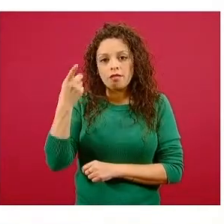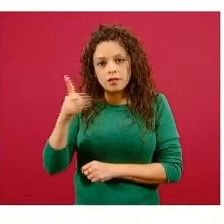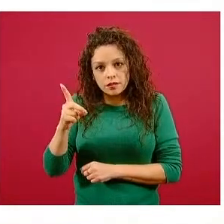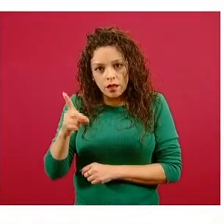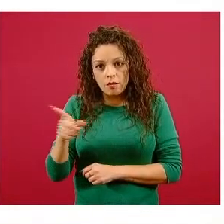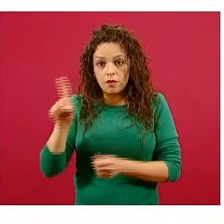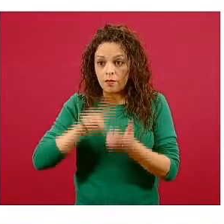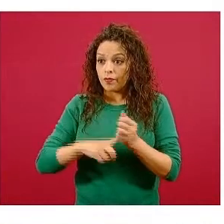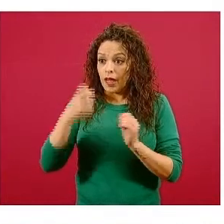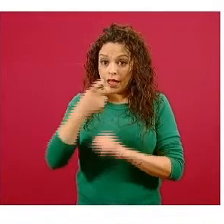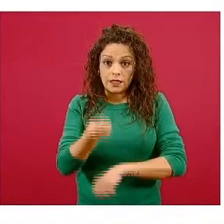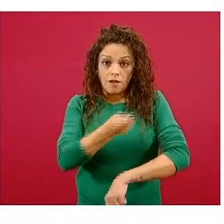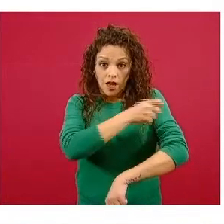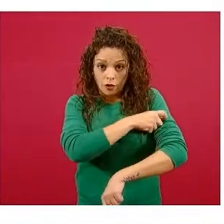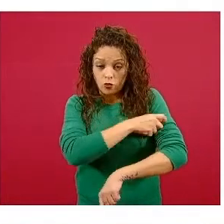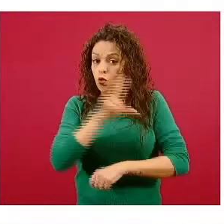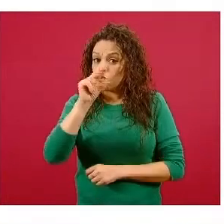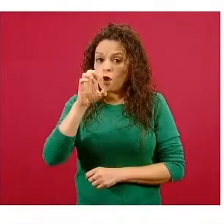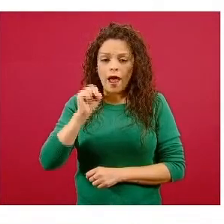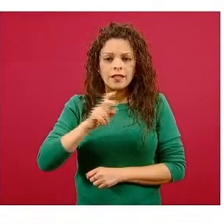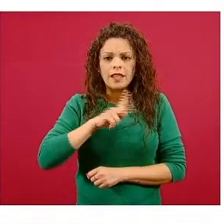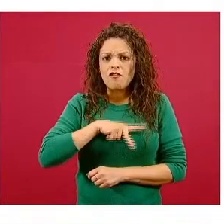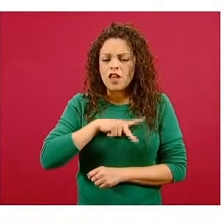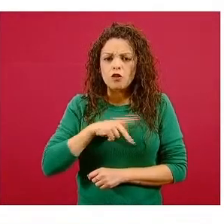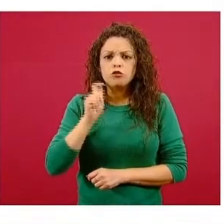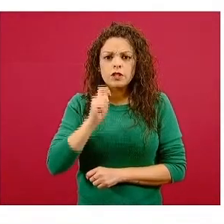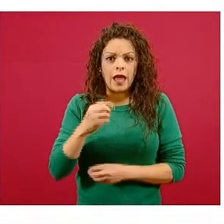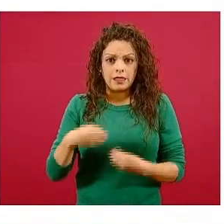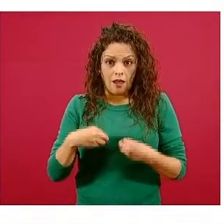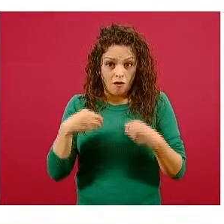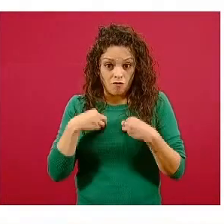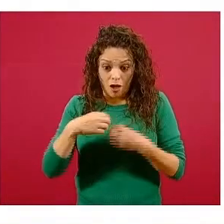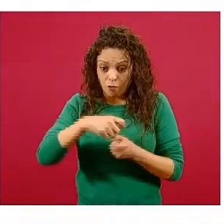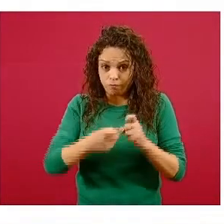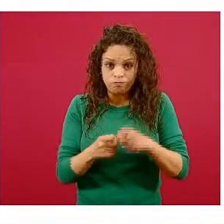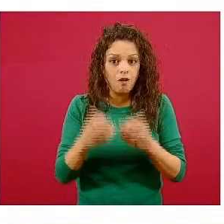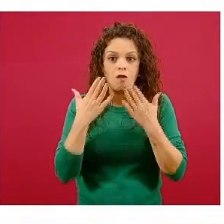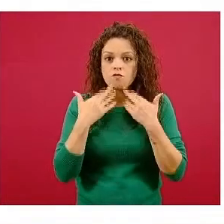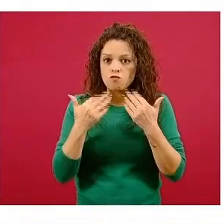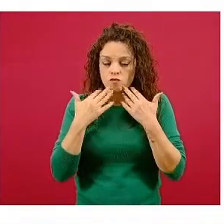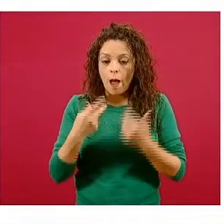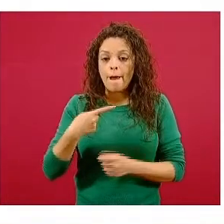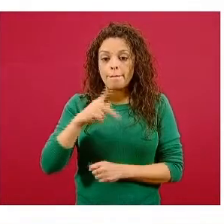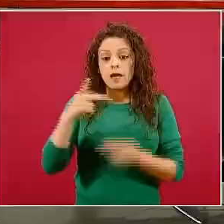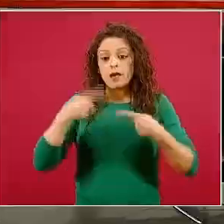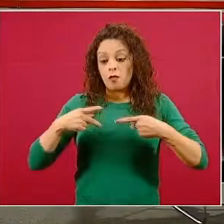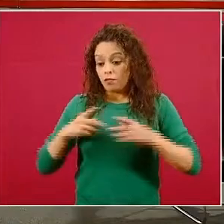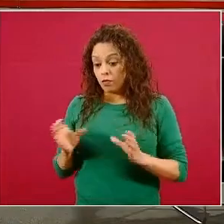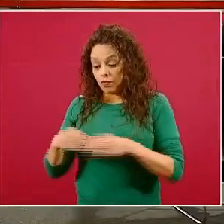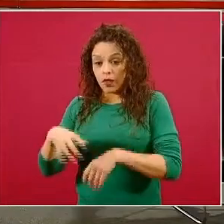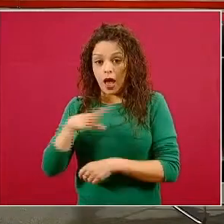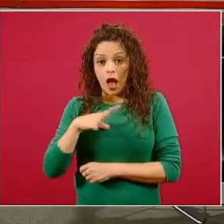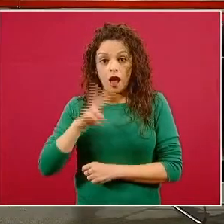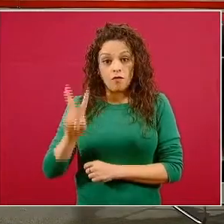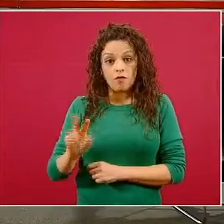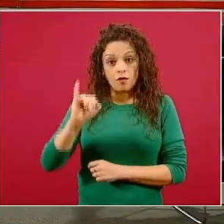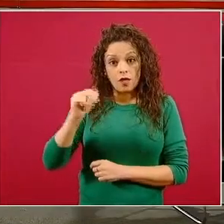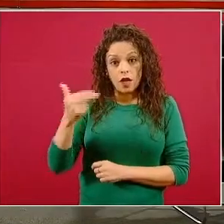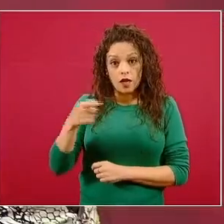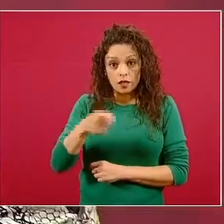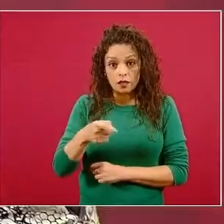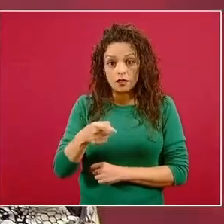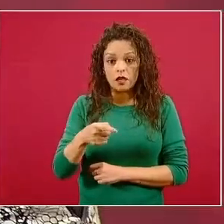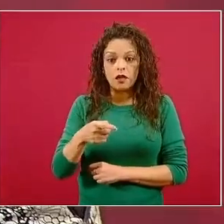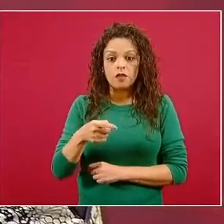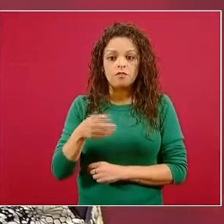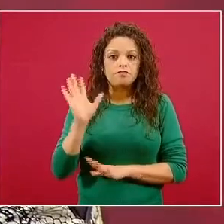vivos, se puede aplicar a todas las personas que viven con VIH, independientemente del nivel